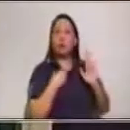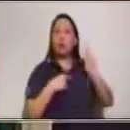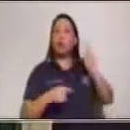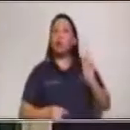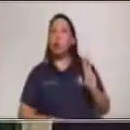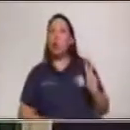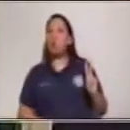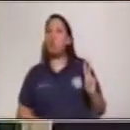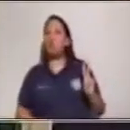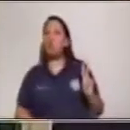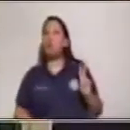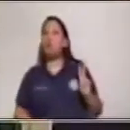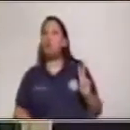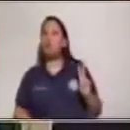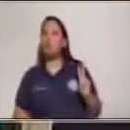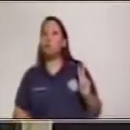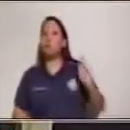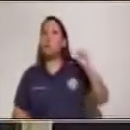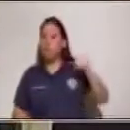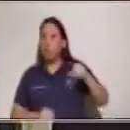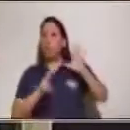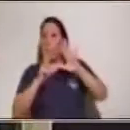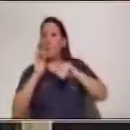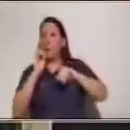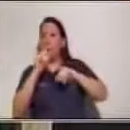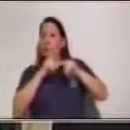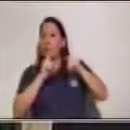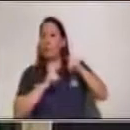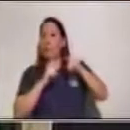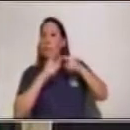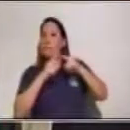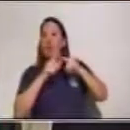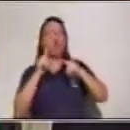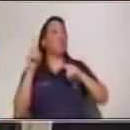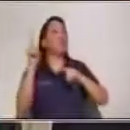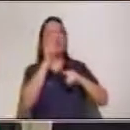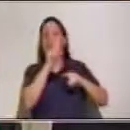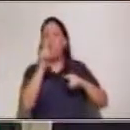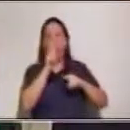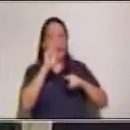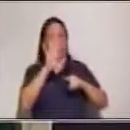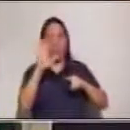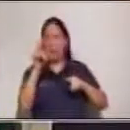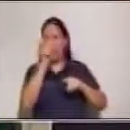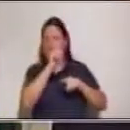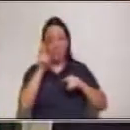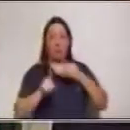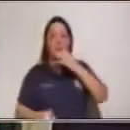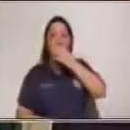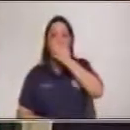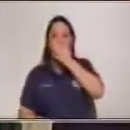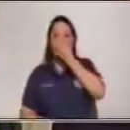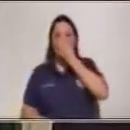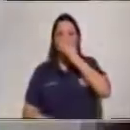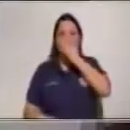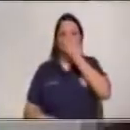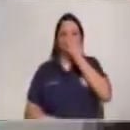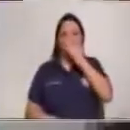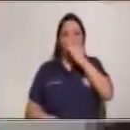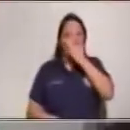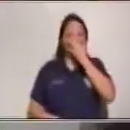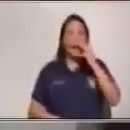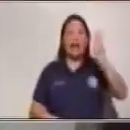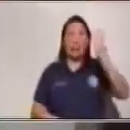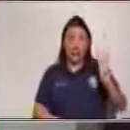2 puede dividir el 80, pero no el 55. El número